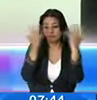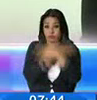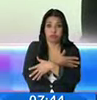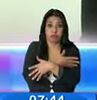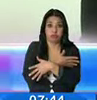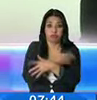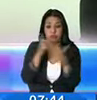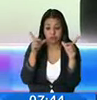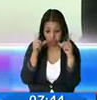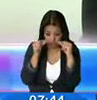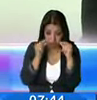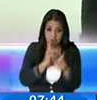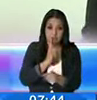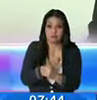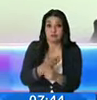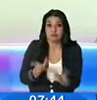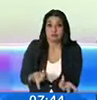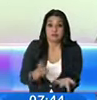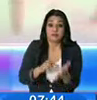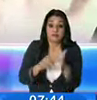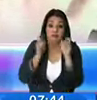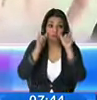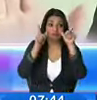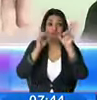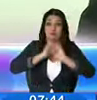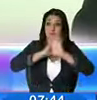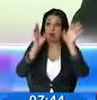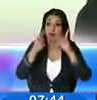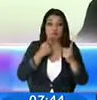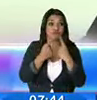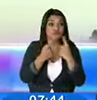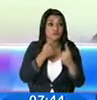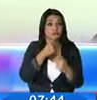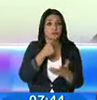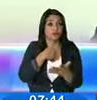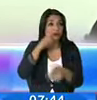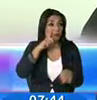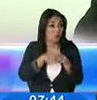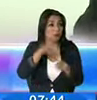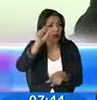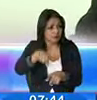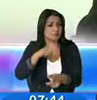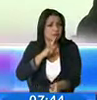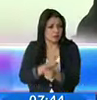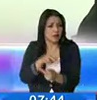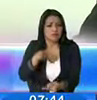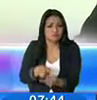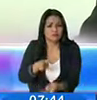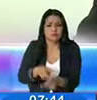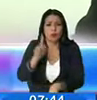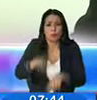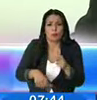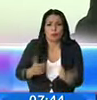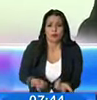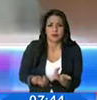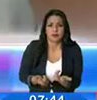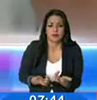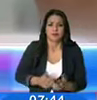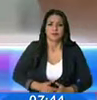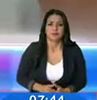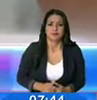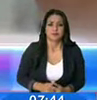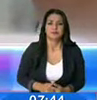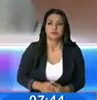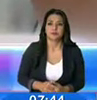razón y perdida el sentido. Es decir, jamás pudo haber consentido ningún tipo de acceso carnal bajo ningún concepto.